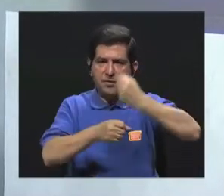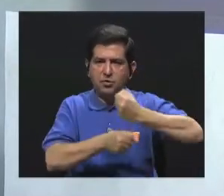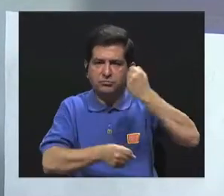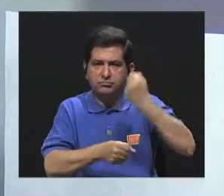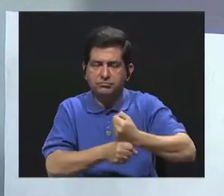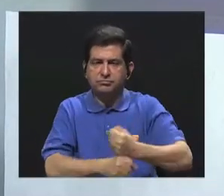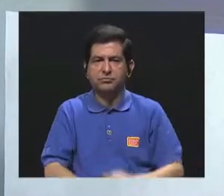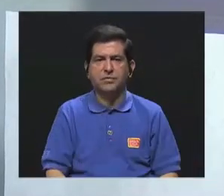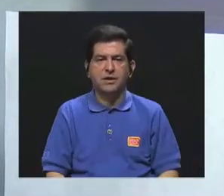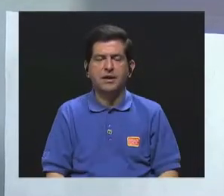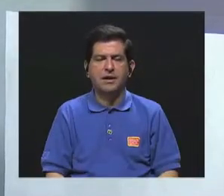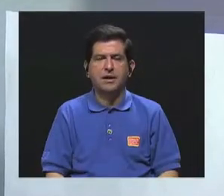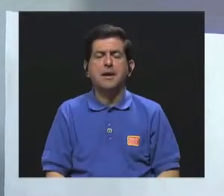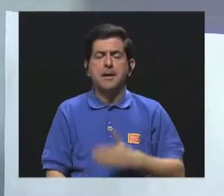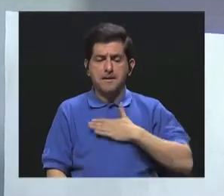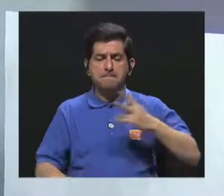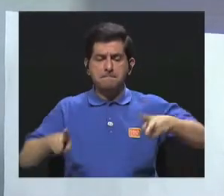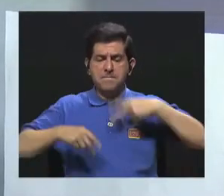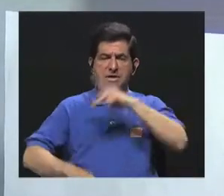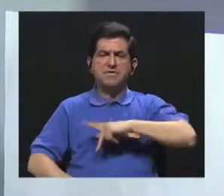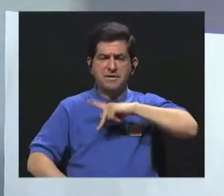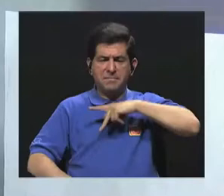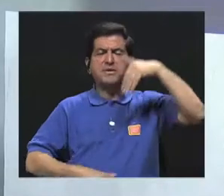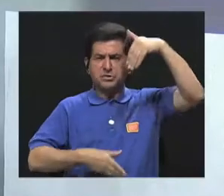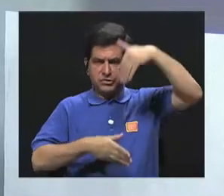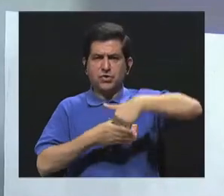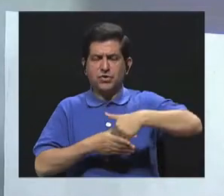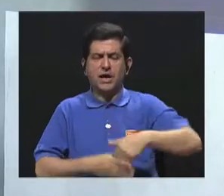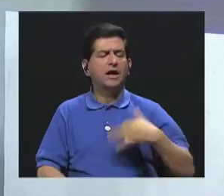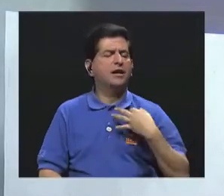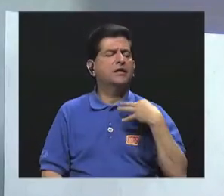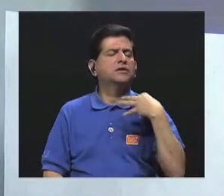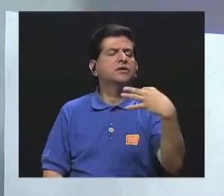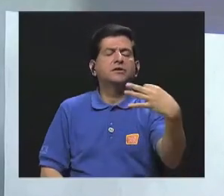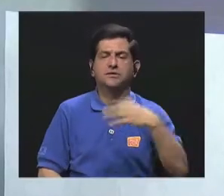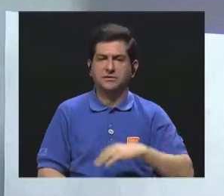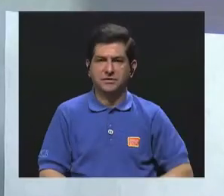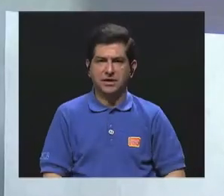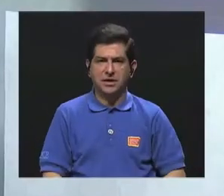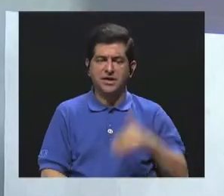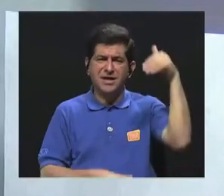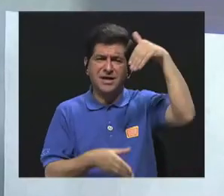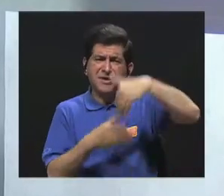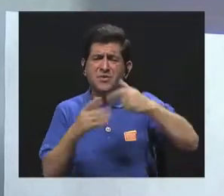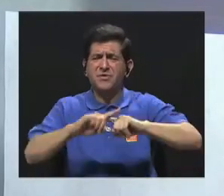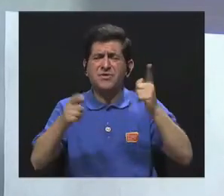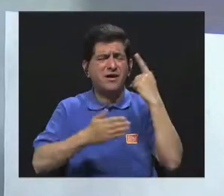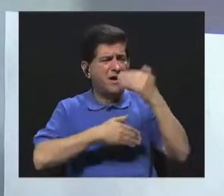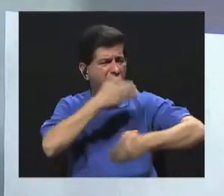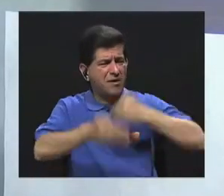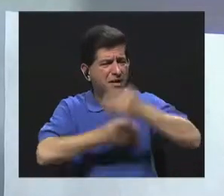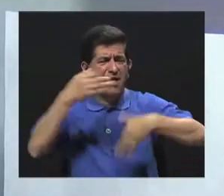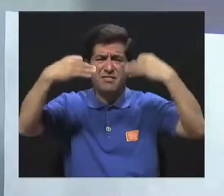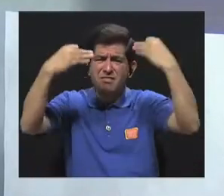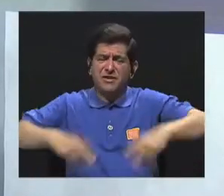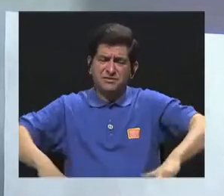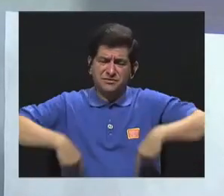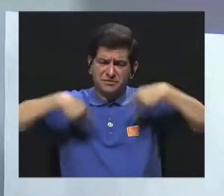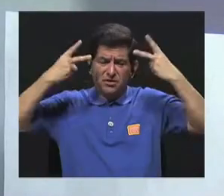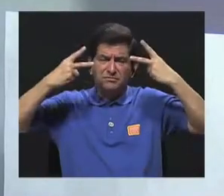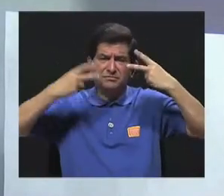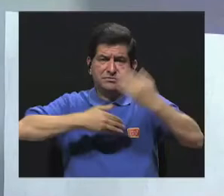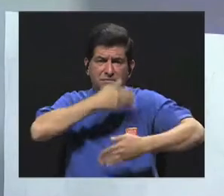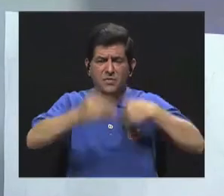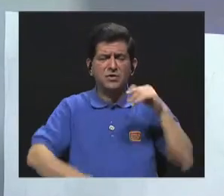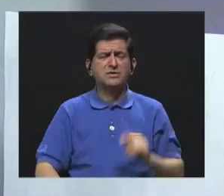pues cruza mucho mi vida personal y mi cotidiano, y involucra con muchos procesos y muchas decisiones de vida, porque son procesos